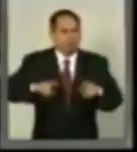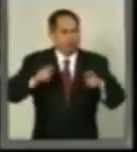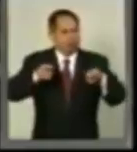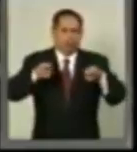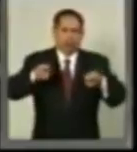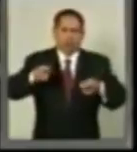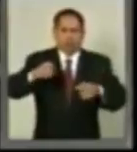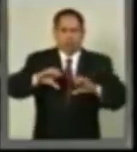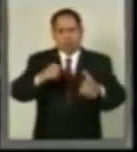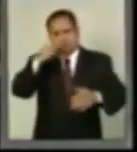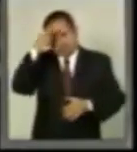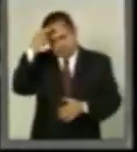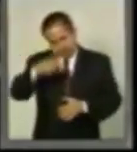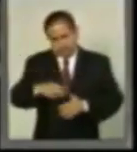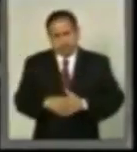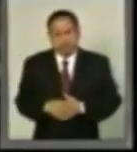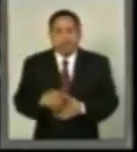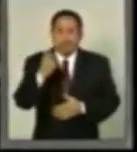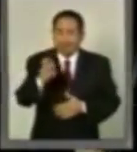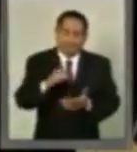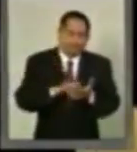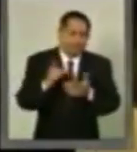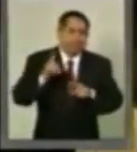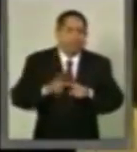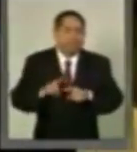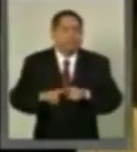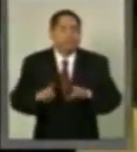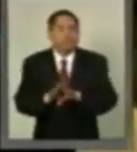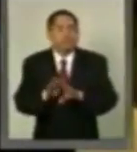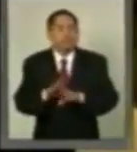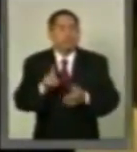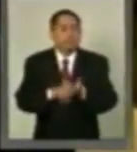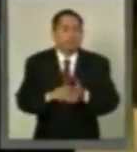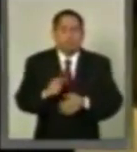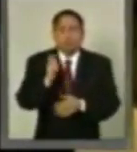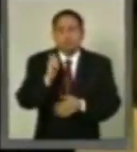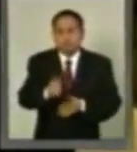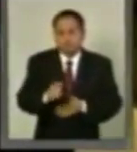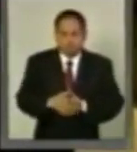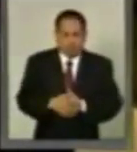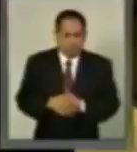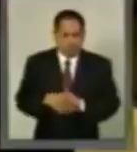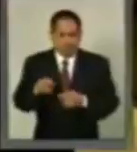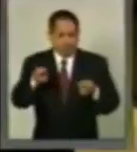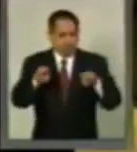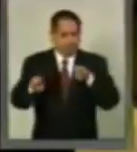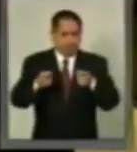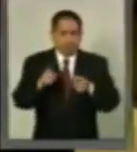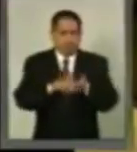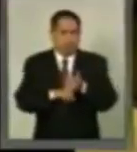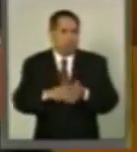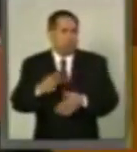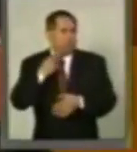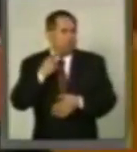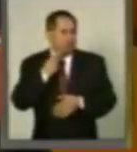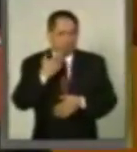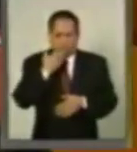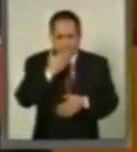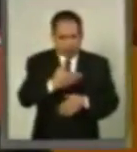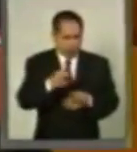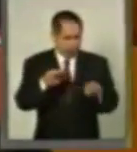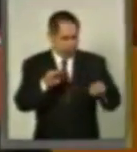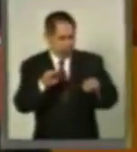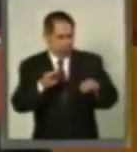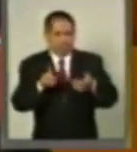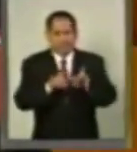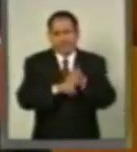representadas en el Congreso mexicano. Y eso fue gracias a una operación política y ejercer las facultades